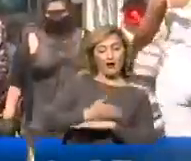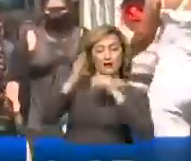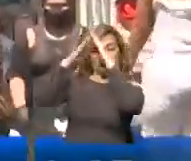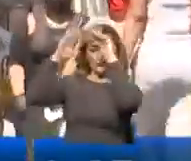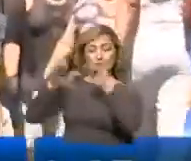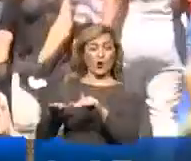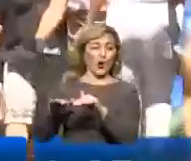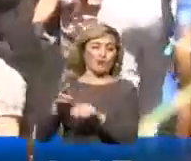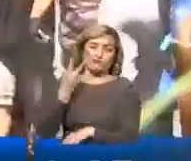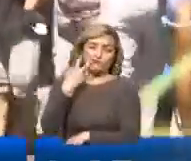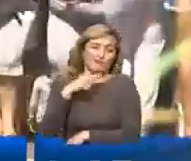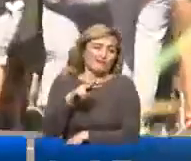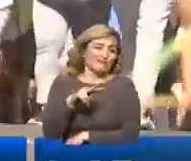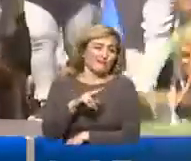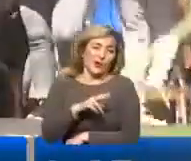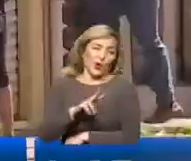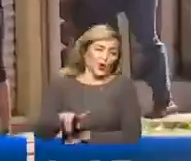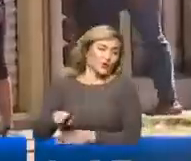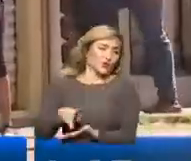confinamiento.